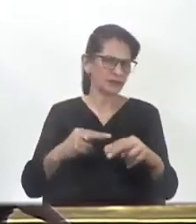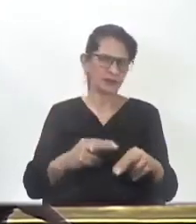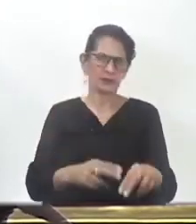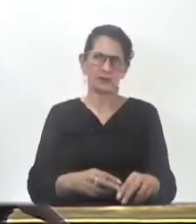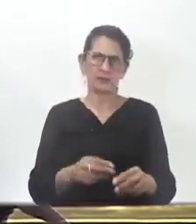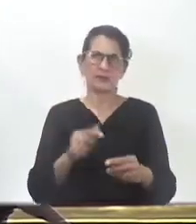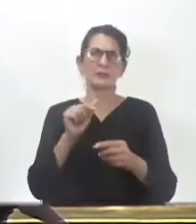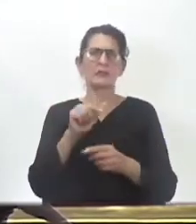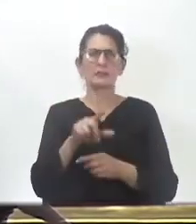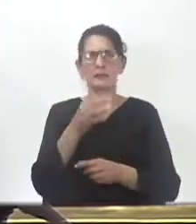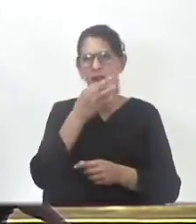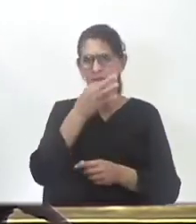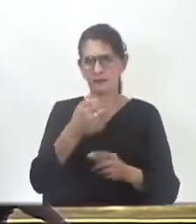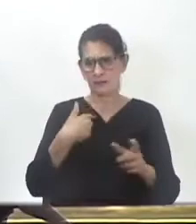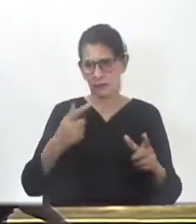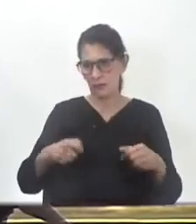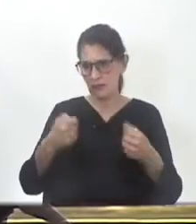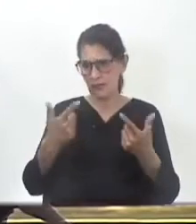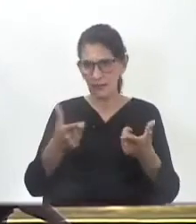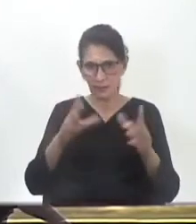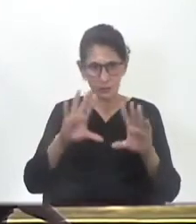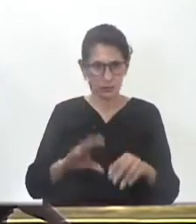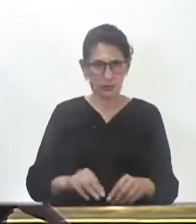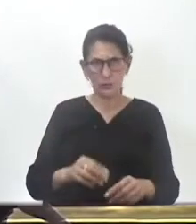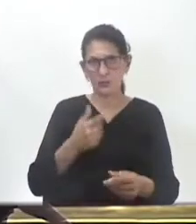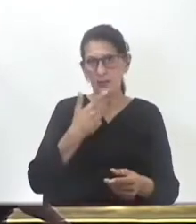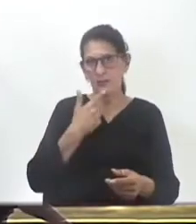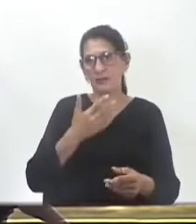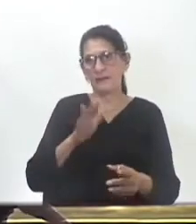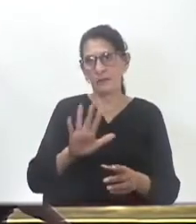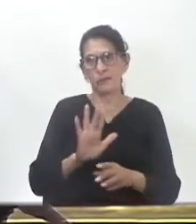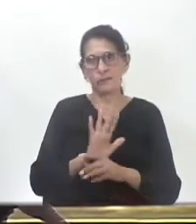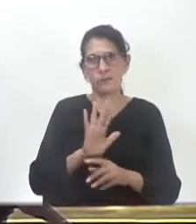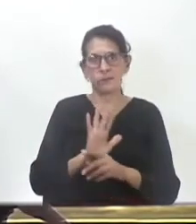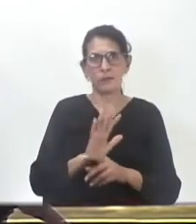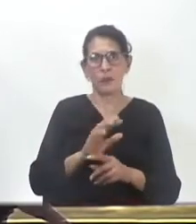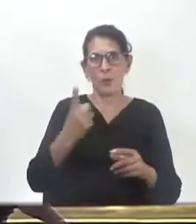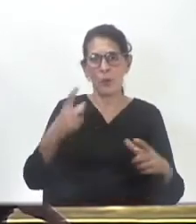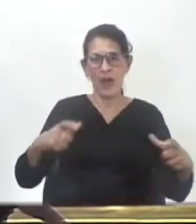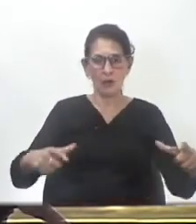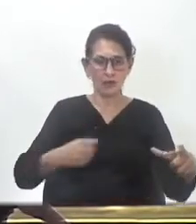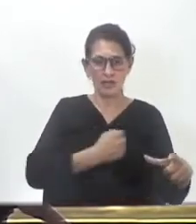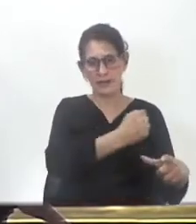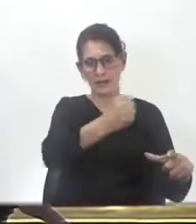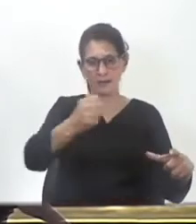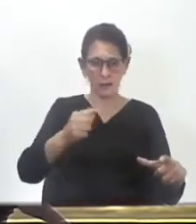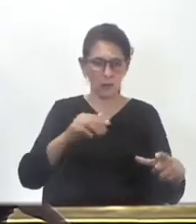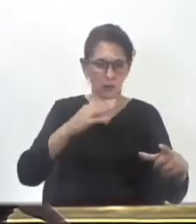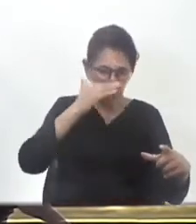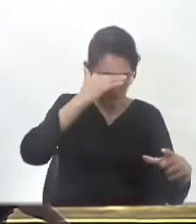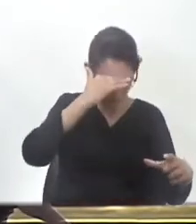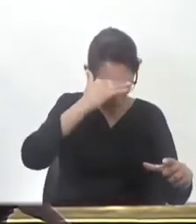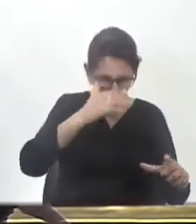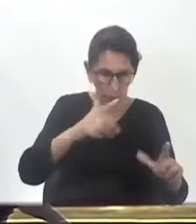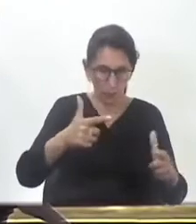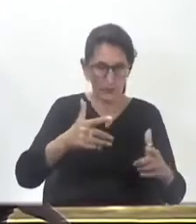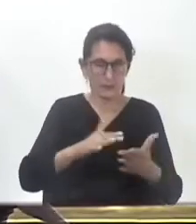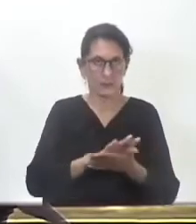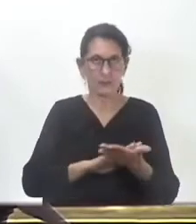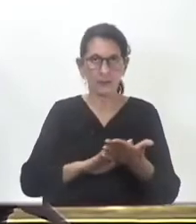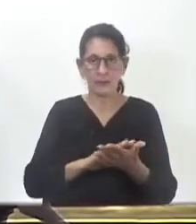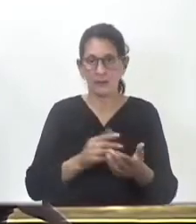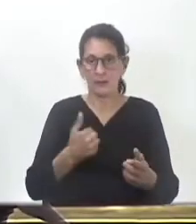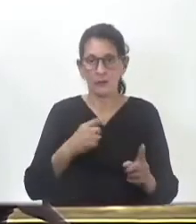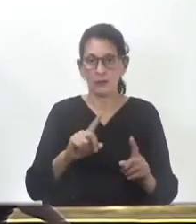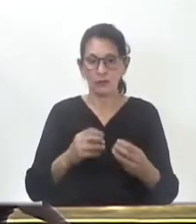cual decir que le damos todo esto es revolver una olla que no tiene fondo, que sacamos escoria para afuera porque no vamos a sacar nada